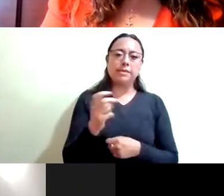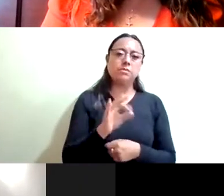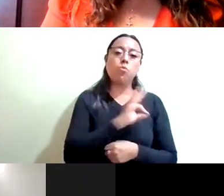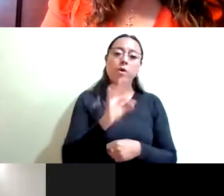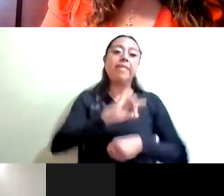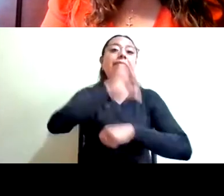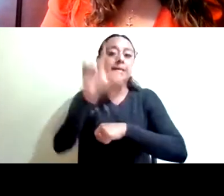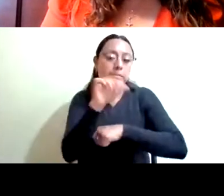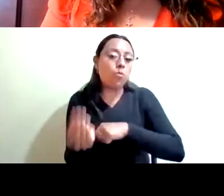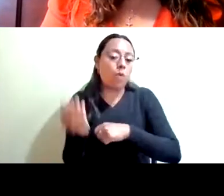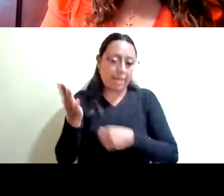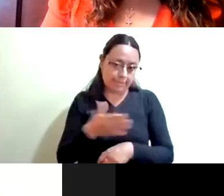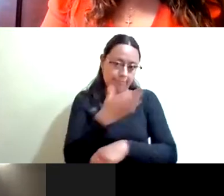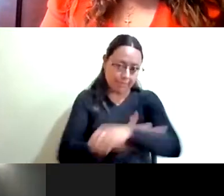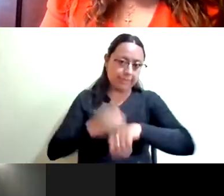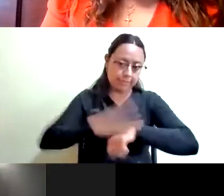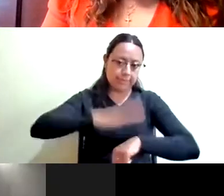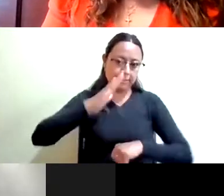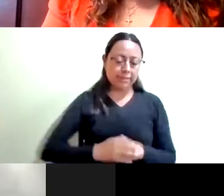posteriores a las